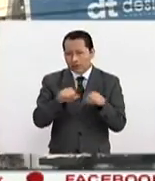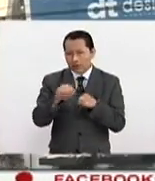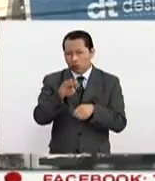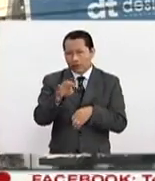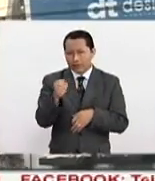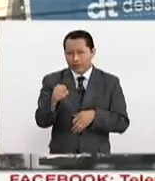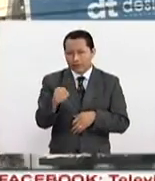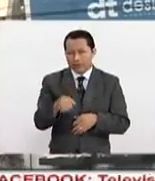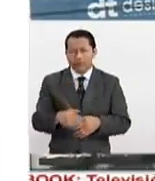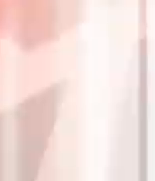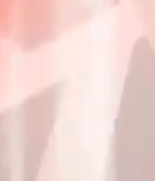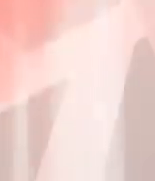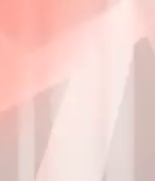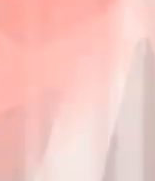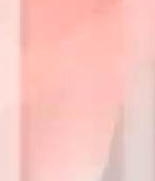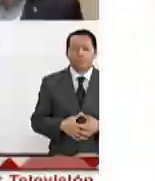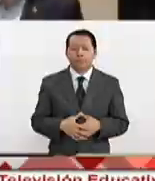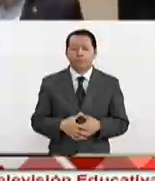de septiembre.